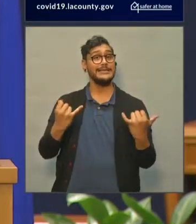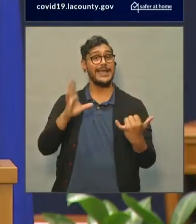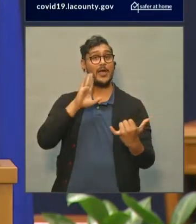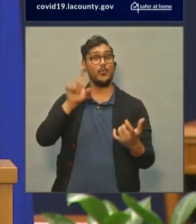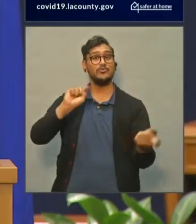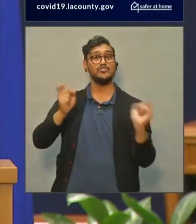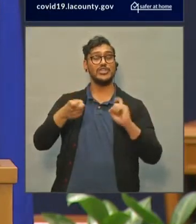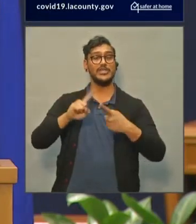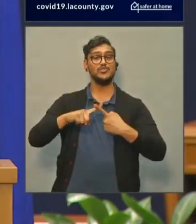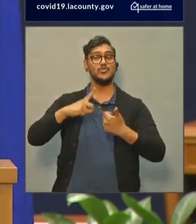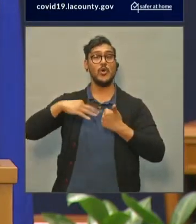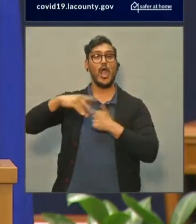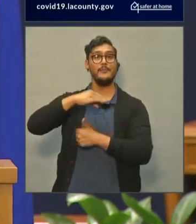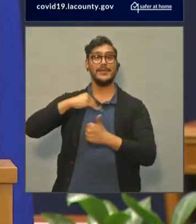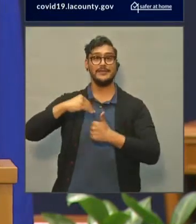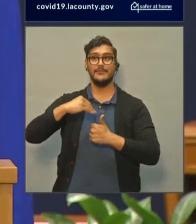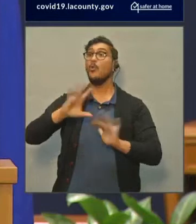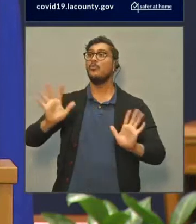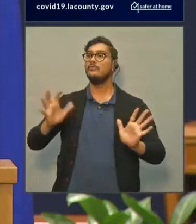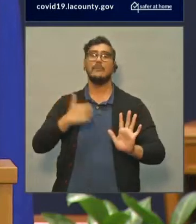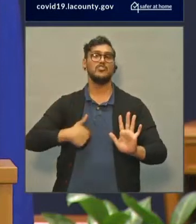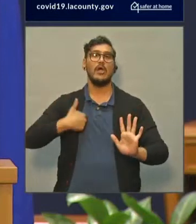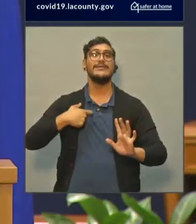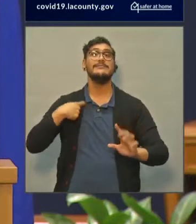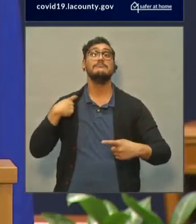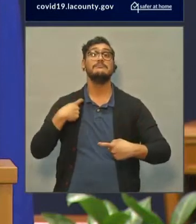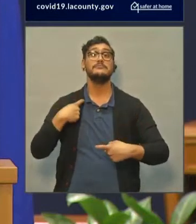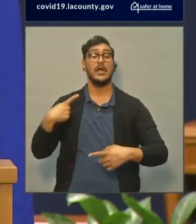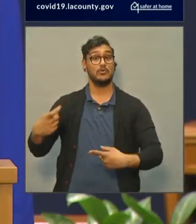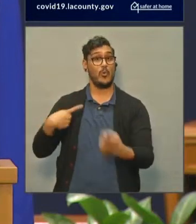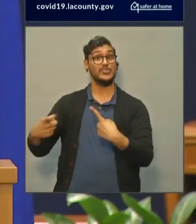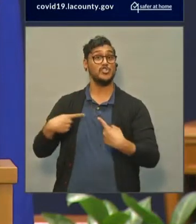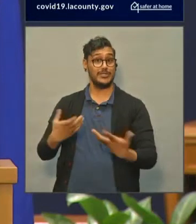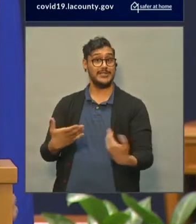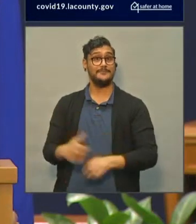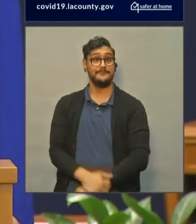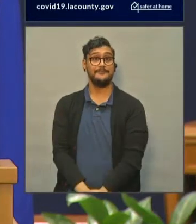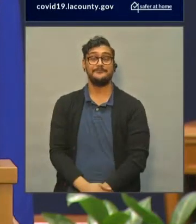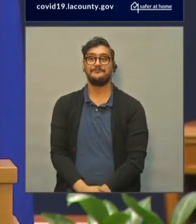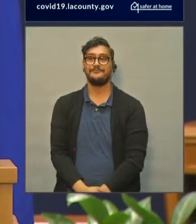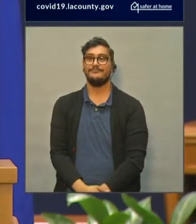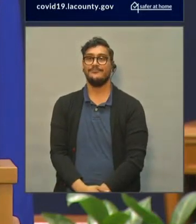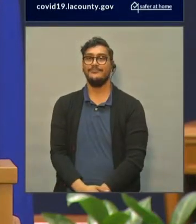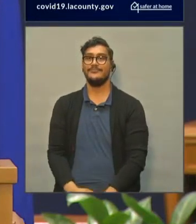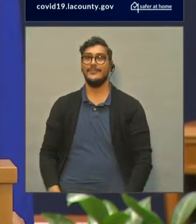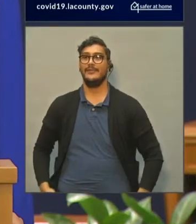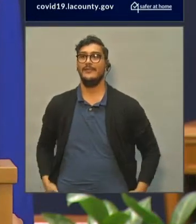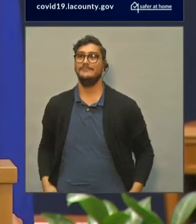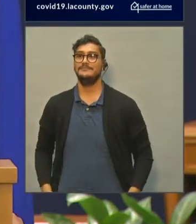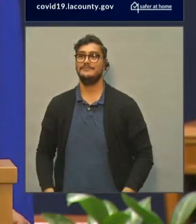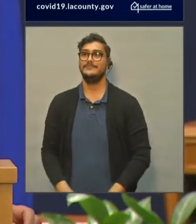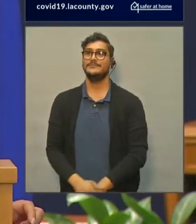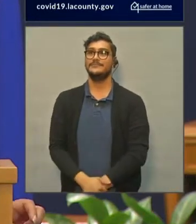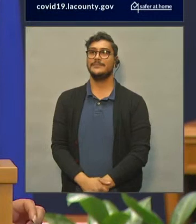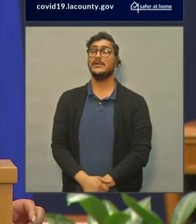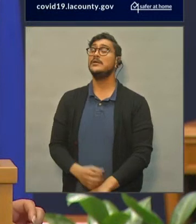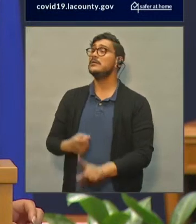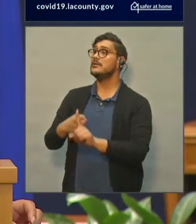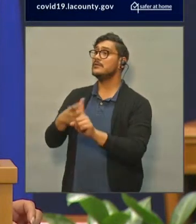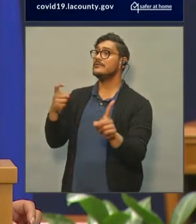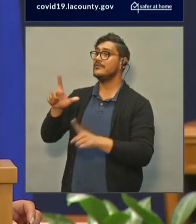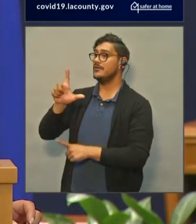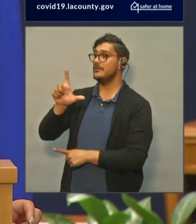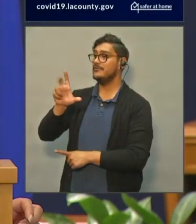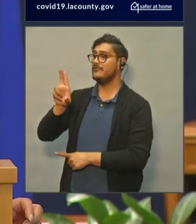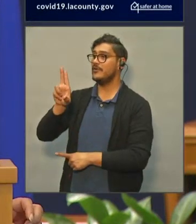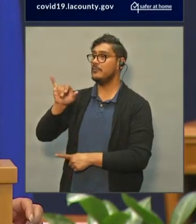ahead and we're ready for questions. Okay, our question comes from the line of